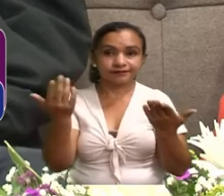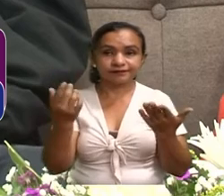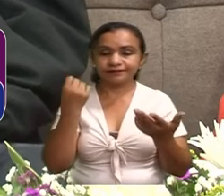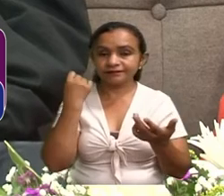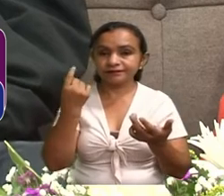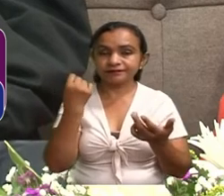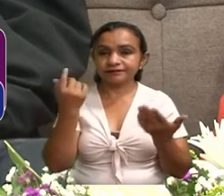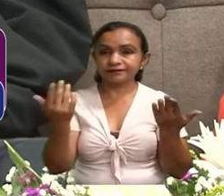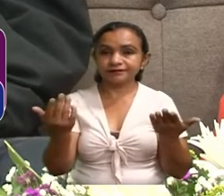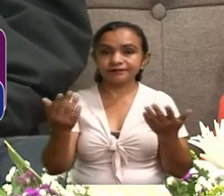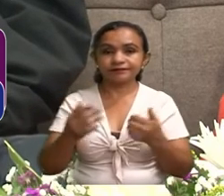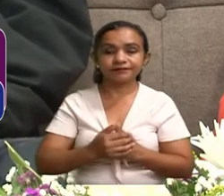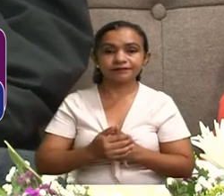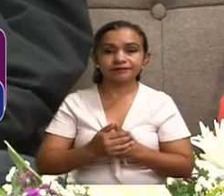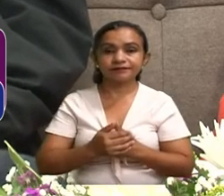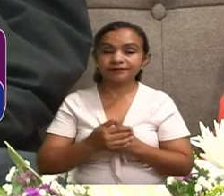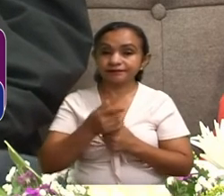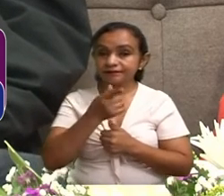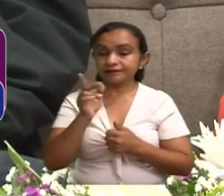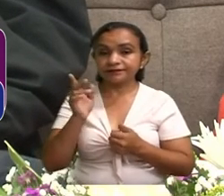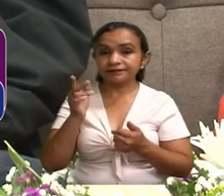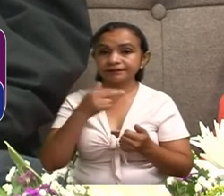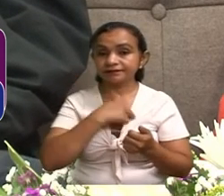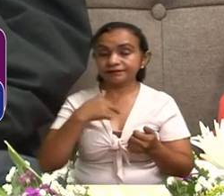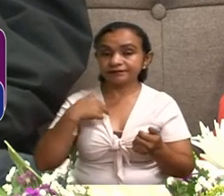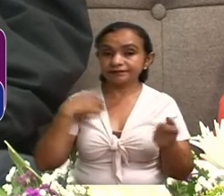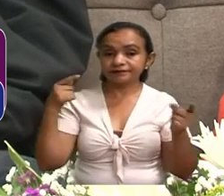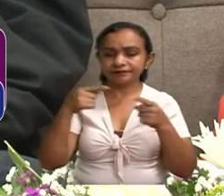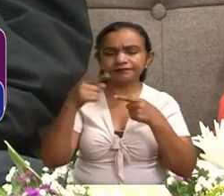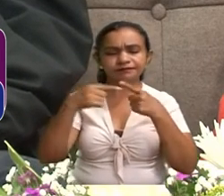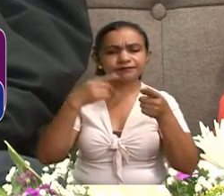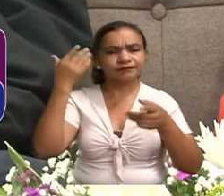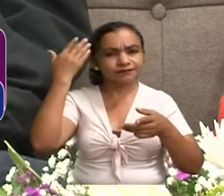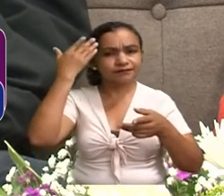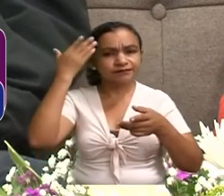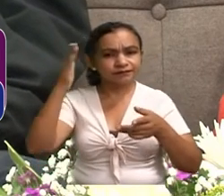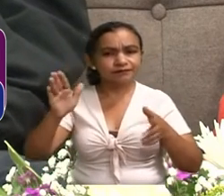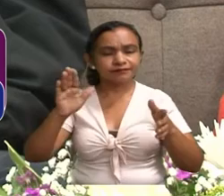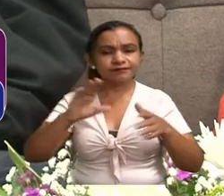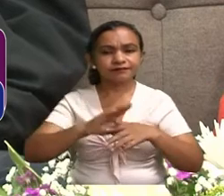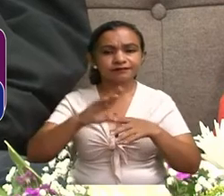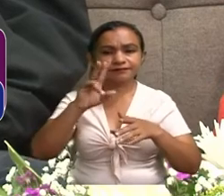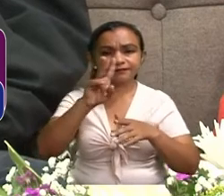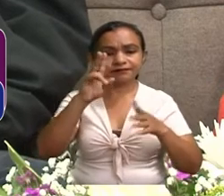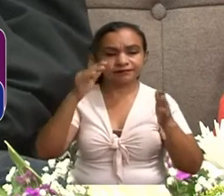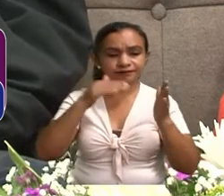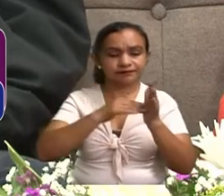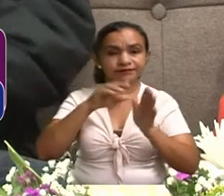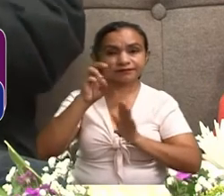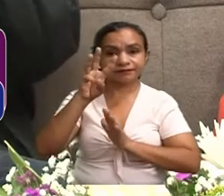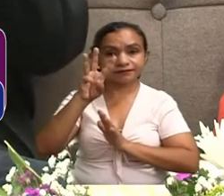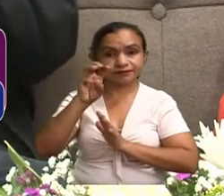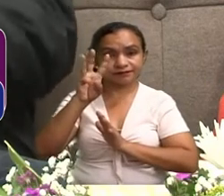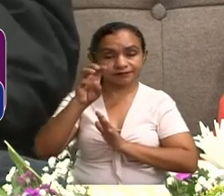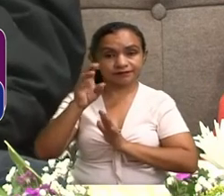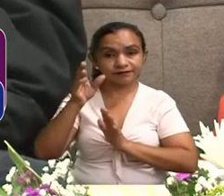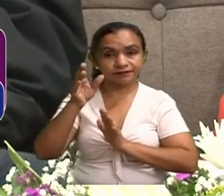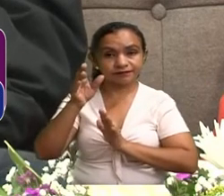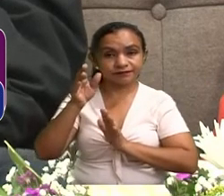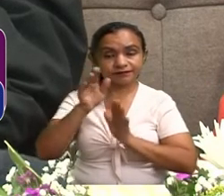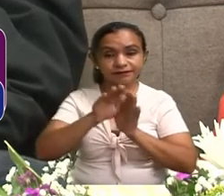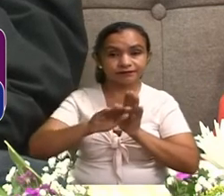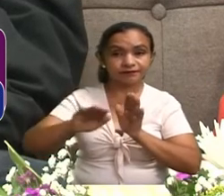tenemos. Y entonces ellos estratégicamente saben de que al 2030, para nosotros ensanchar